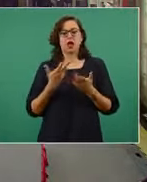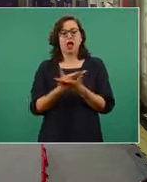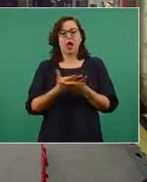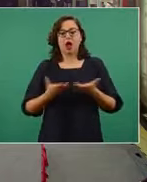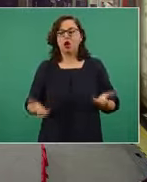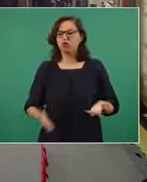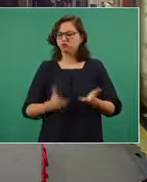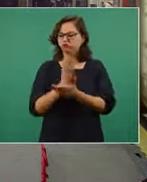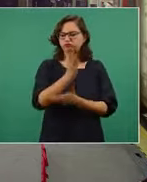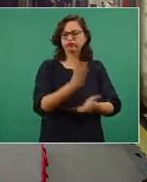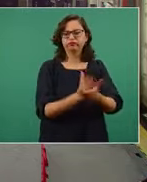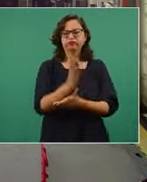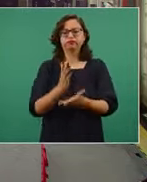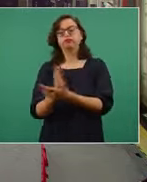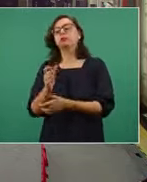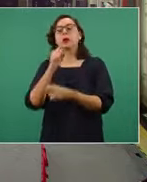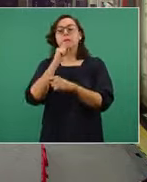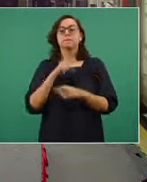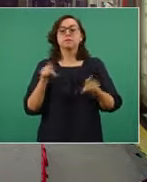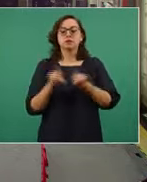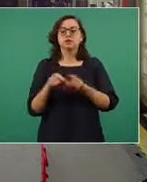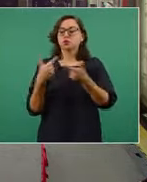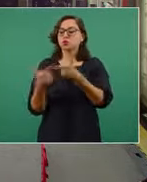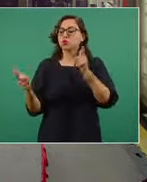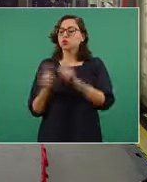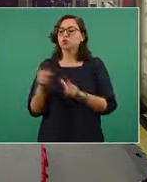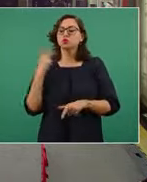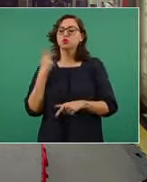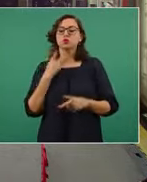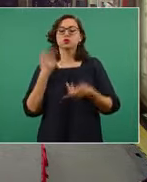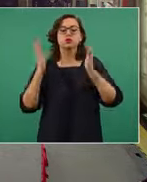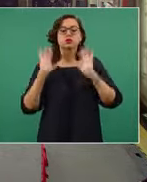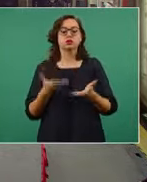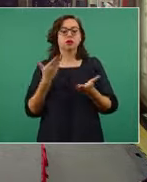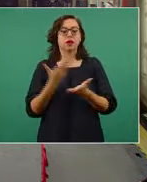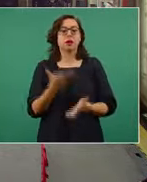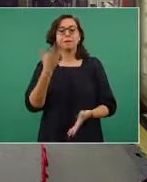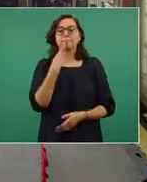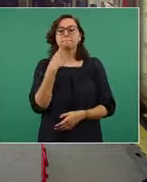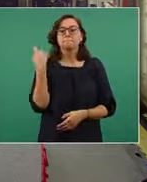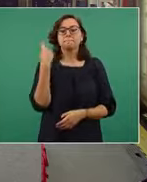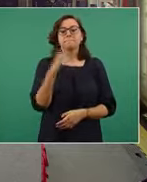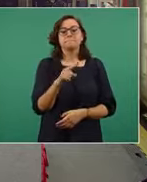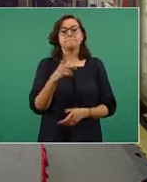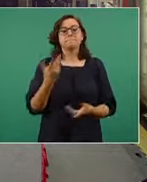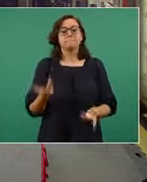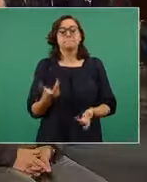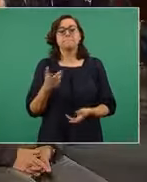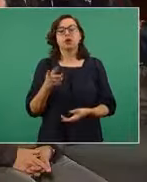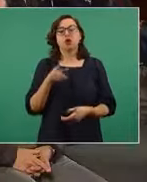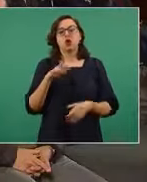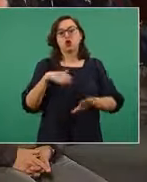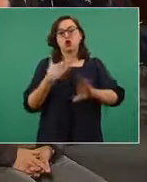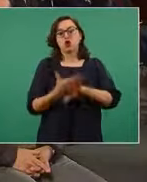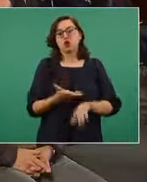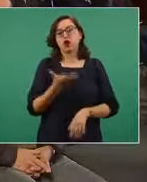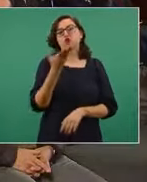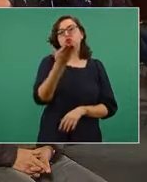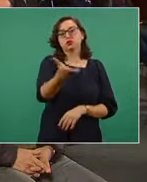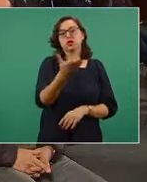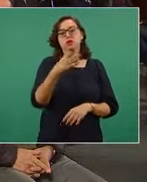partidos políticos que incluso también ya lo denunciaron penalmente en la Fiscalía Especializada de Delitos Electorales, el PRD, por intervenir en